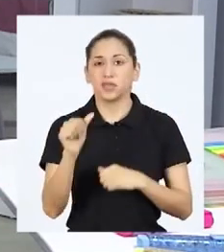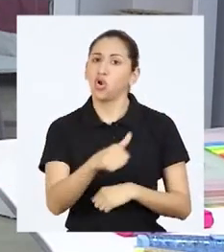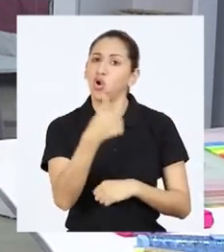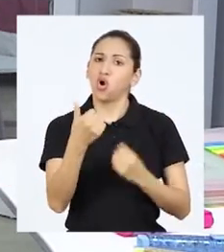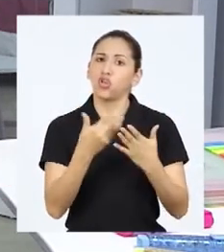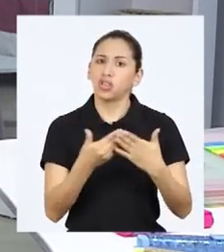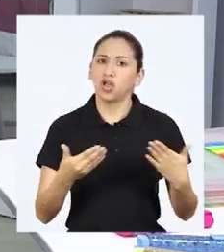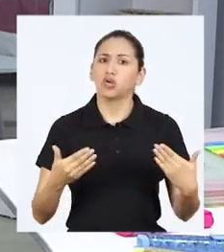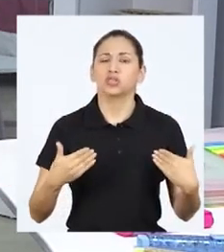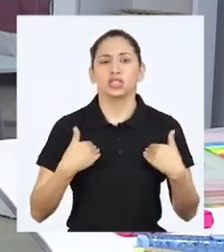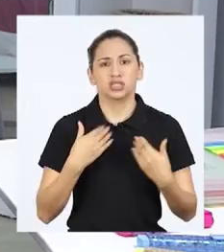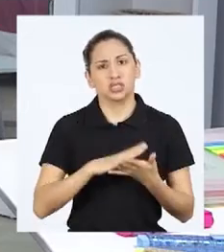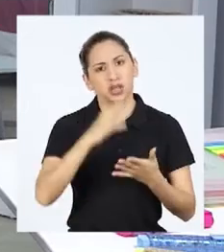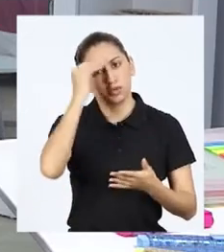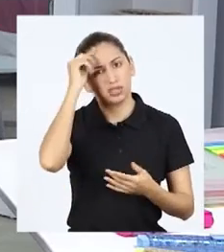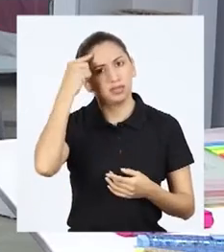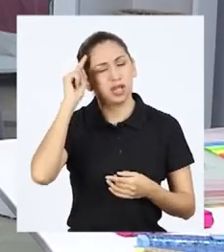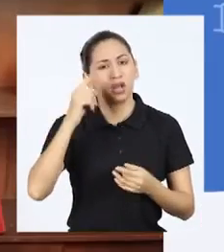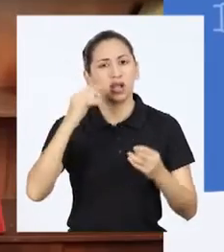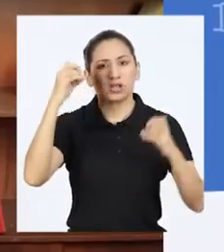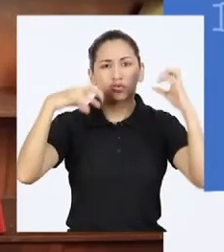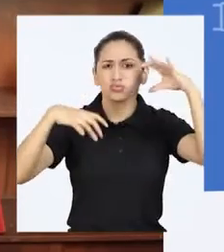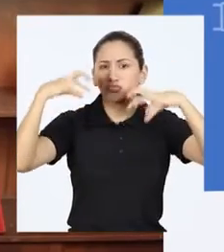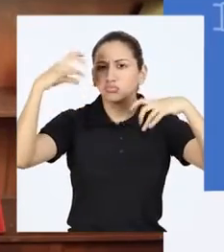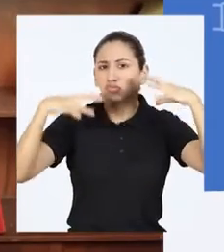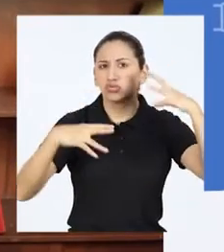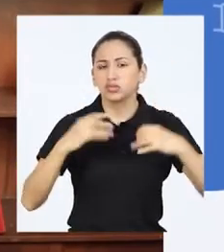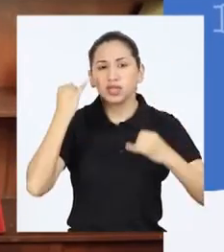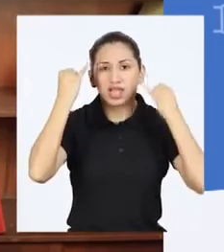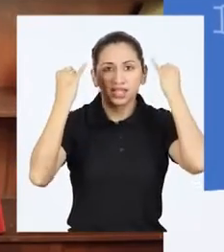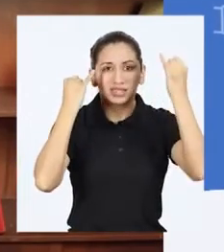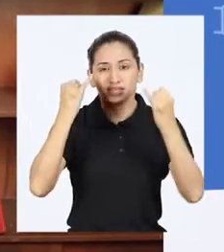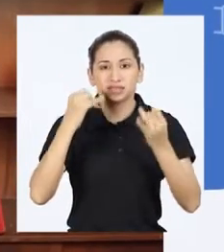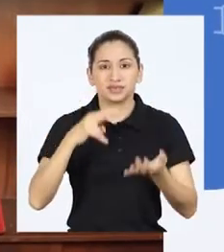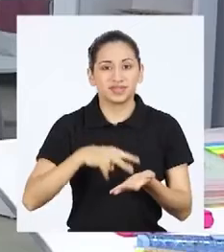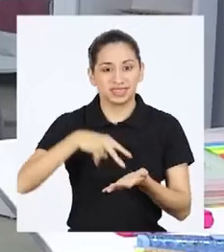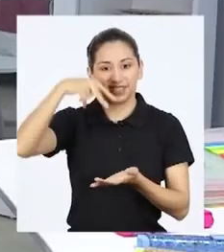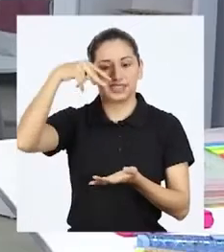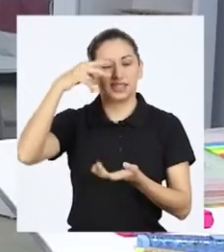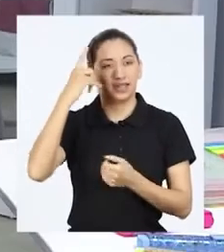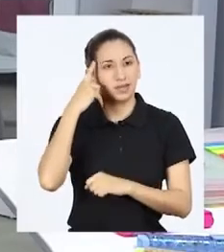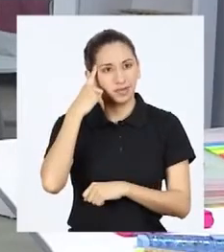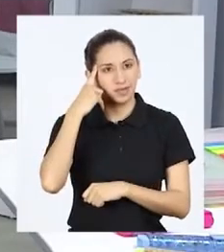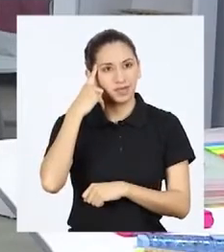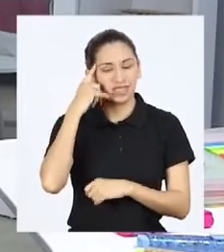tener en cuenta para la lluvia de ideas? Saltar y construir al idear.